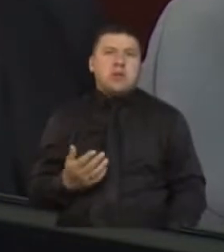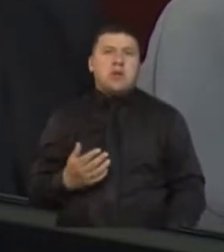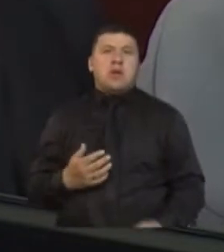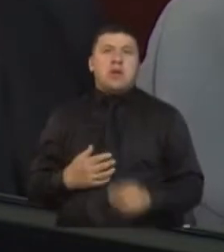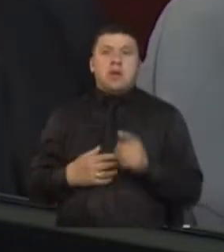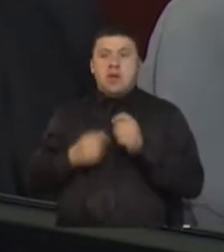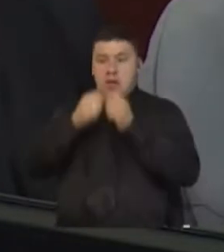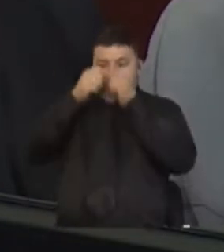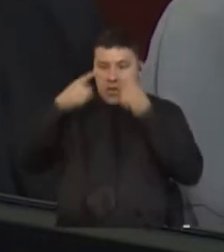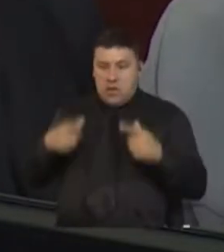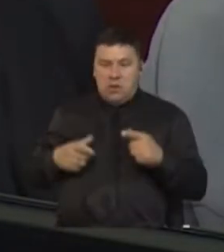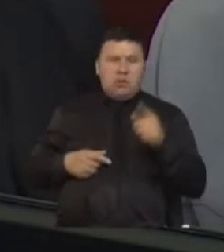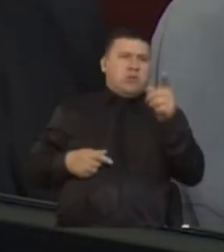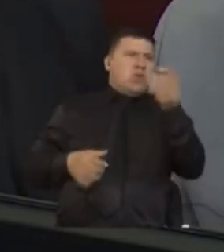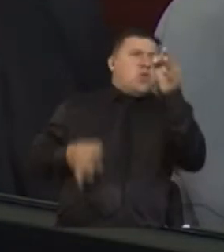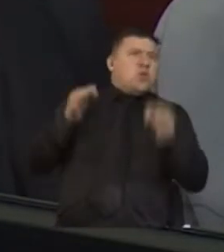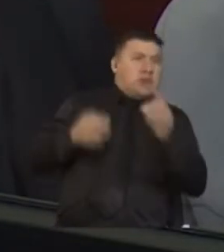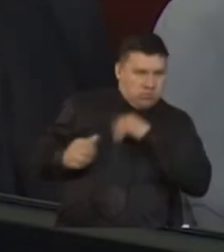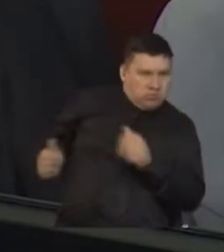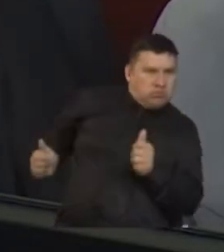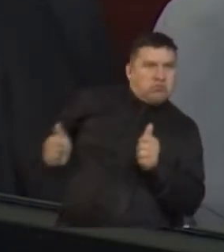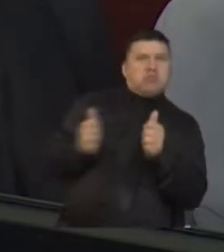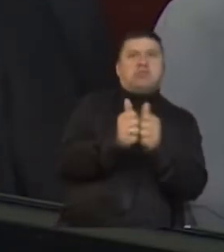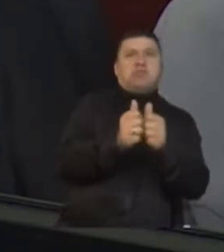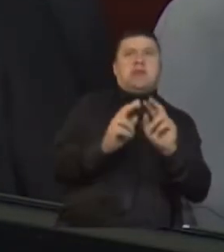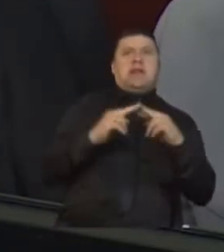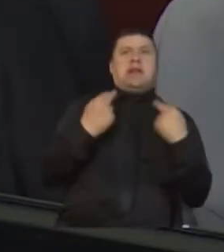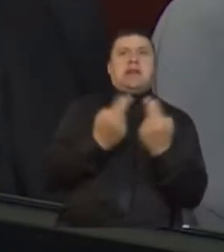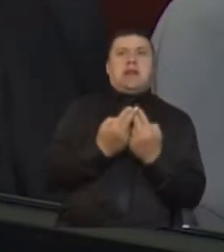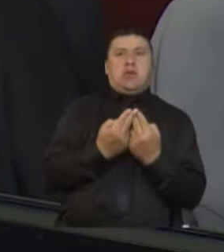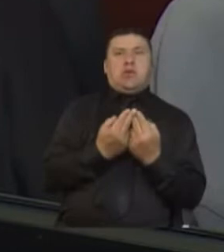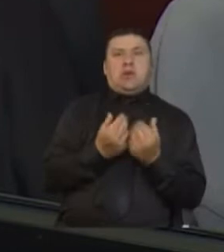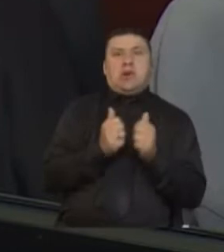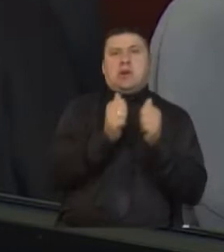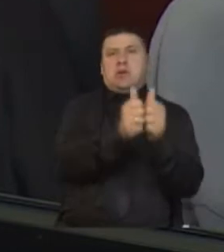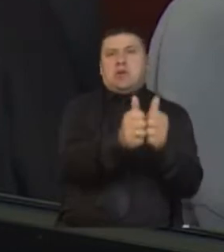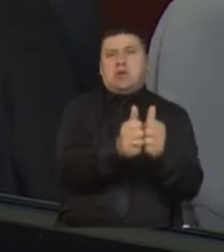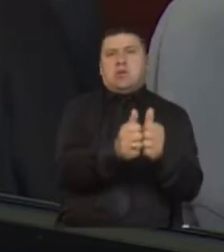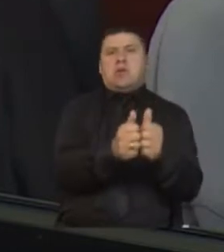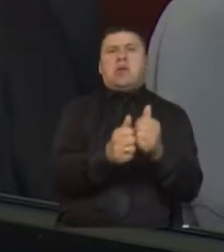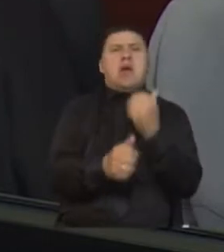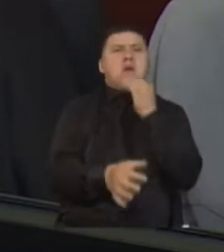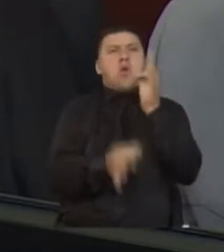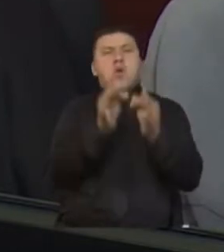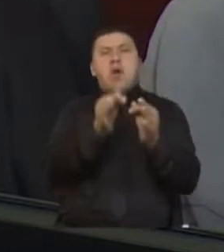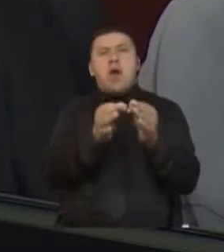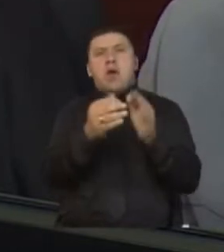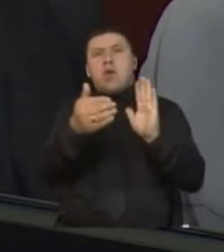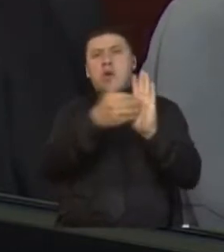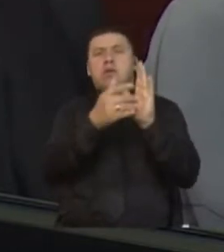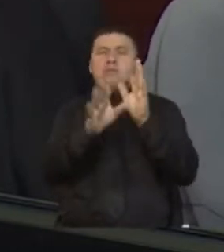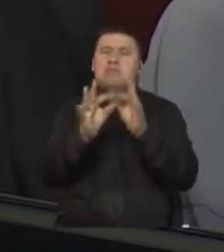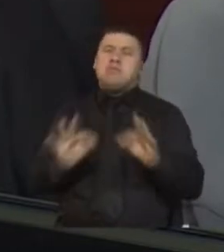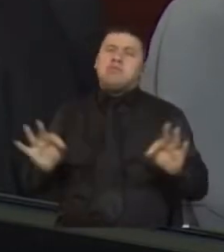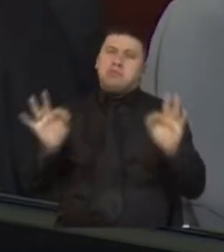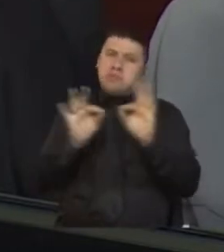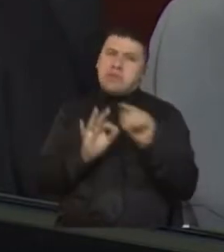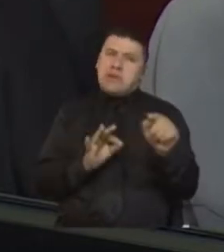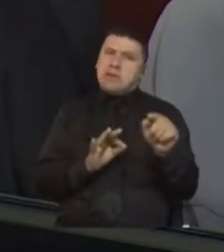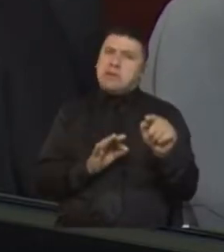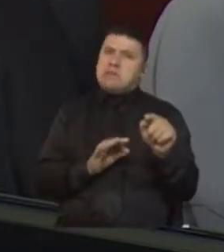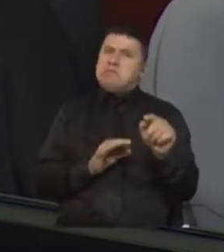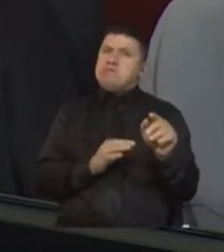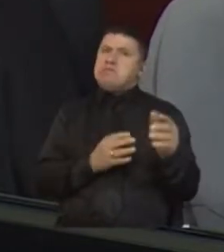estados presten asistencia en la reunión de pruebas que se utilizarán en causas penales. Es muy importante este tipo